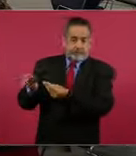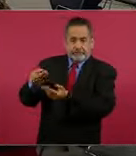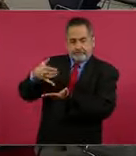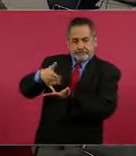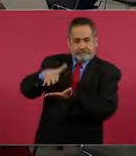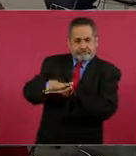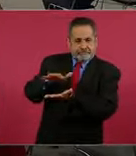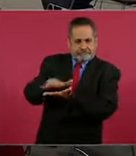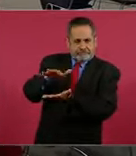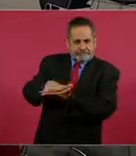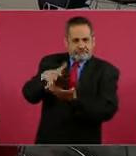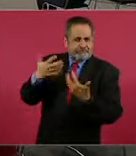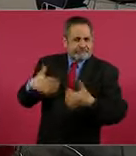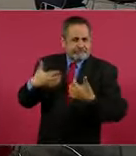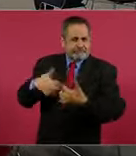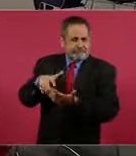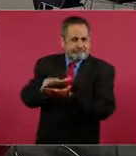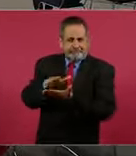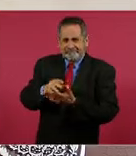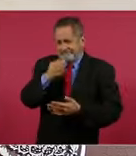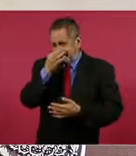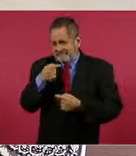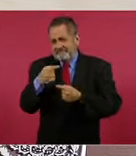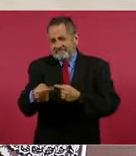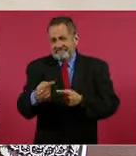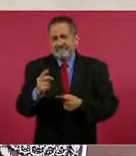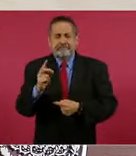2 de enero.